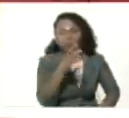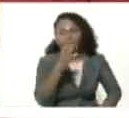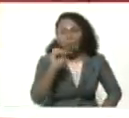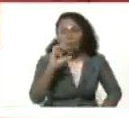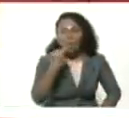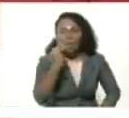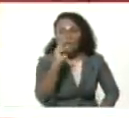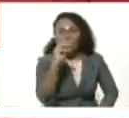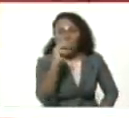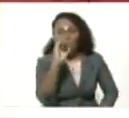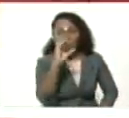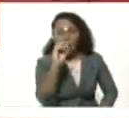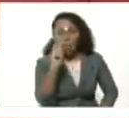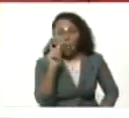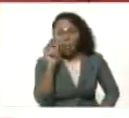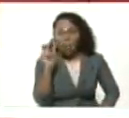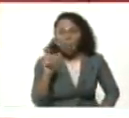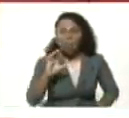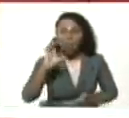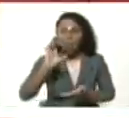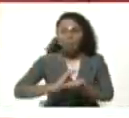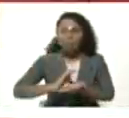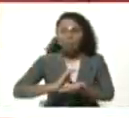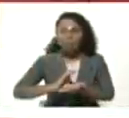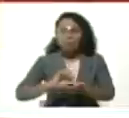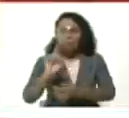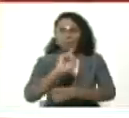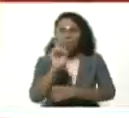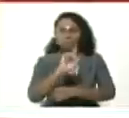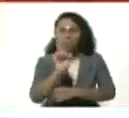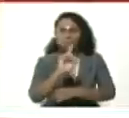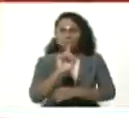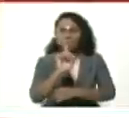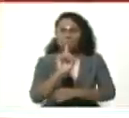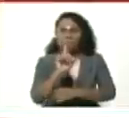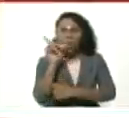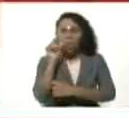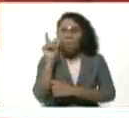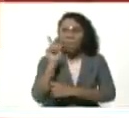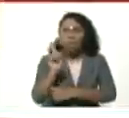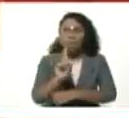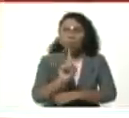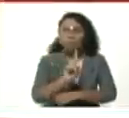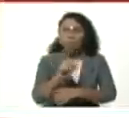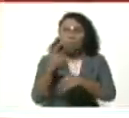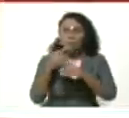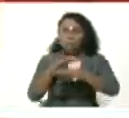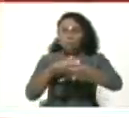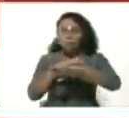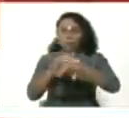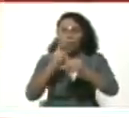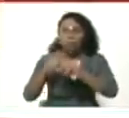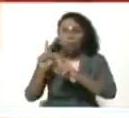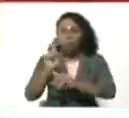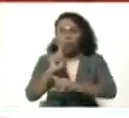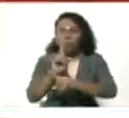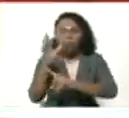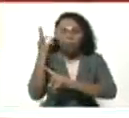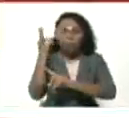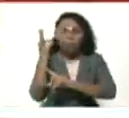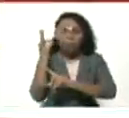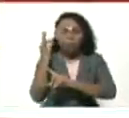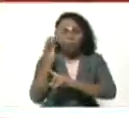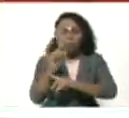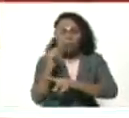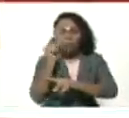Perdón, la capital no es David Quintero. No, no, perdón. Es la compañera